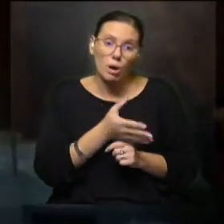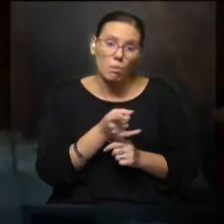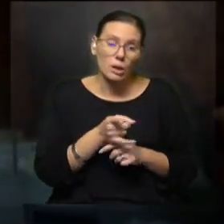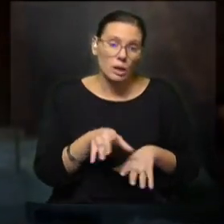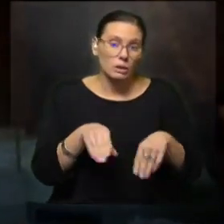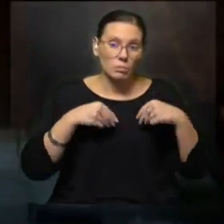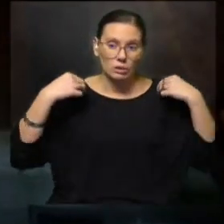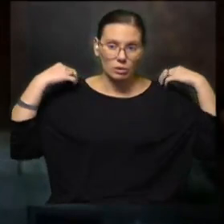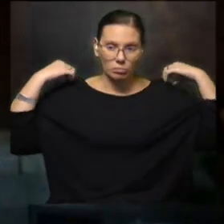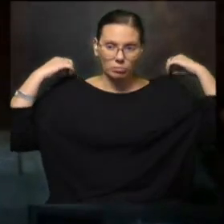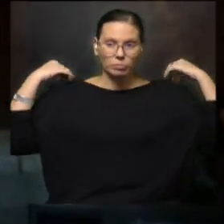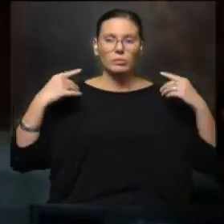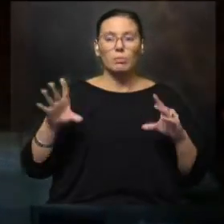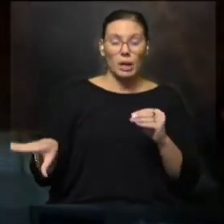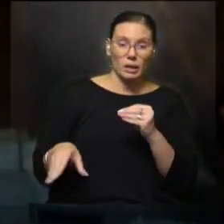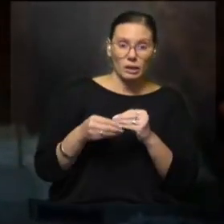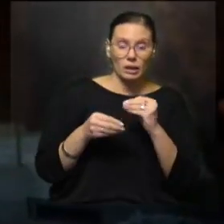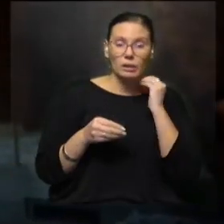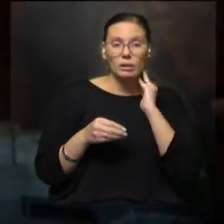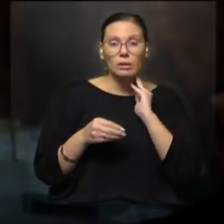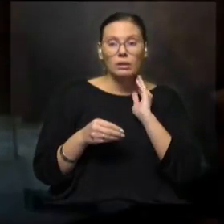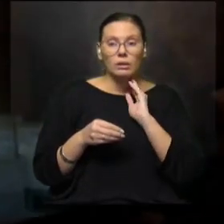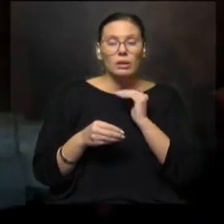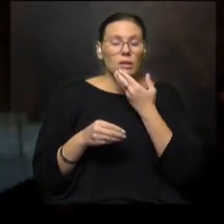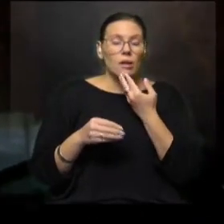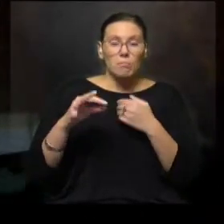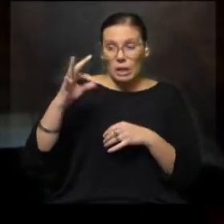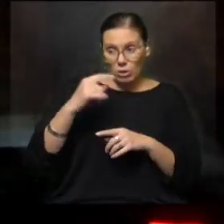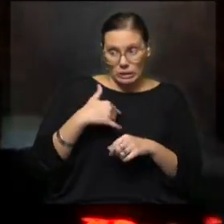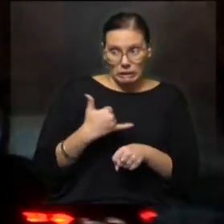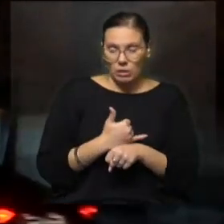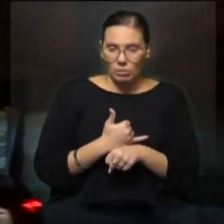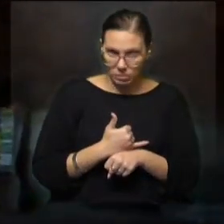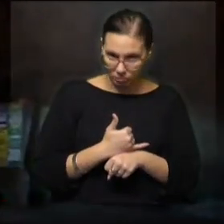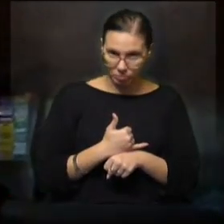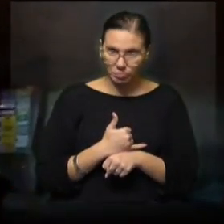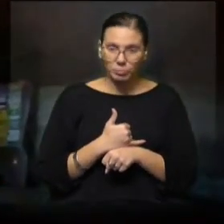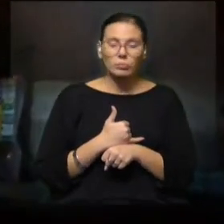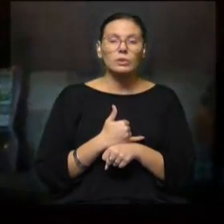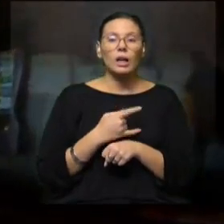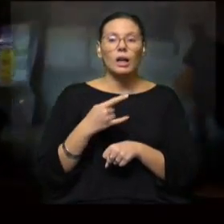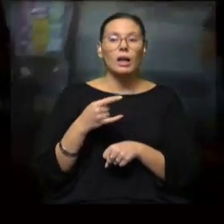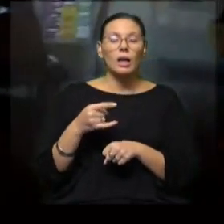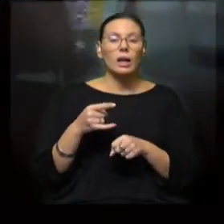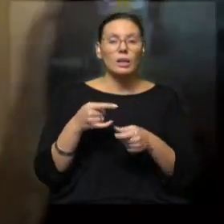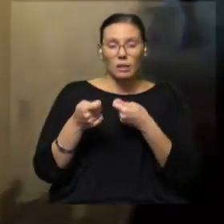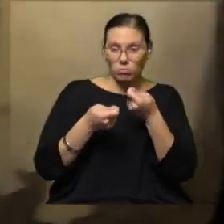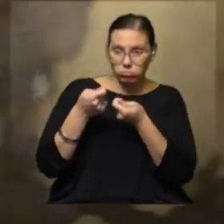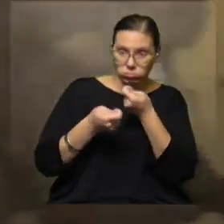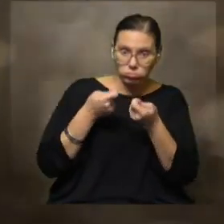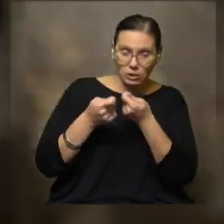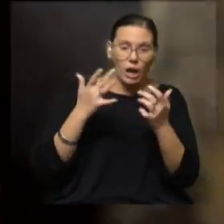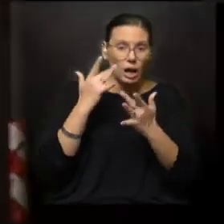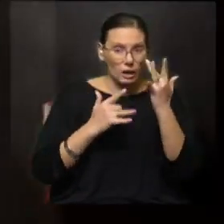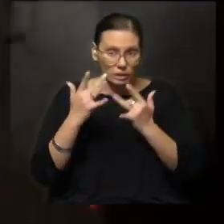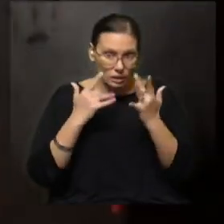receptividad. Voy a agregar algo, ustedes me corrigen si me equivoco, pero toda esta intervención